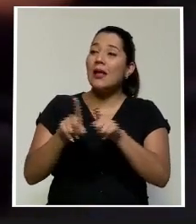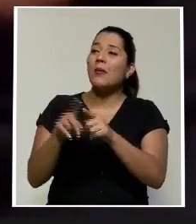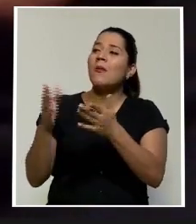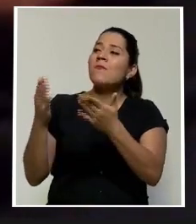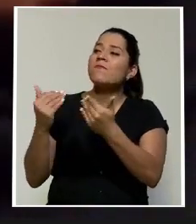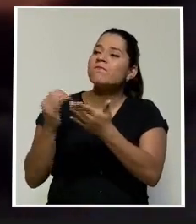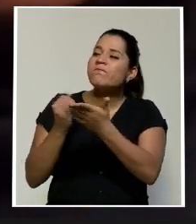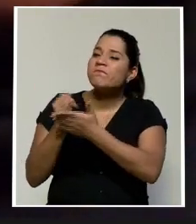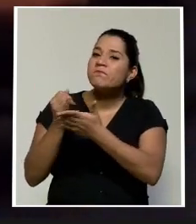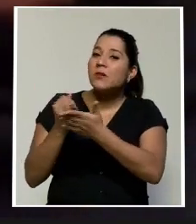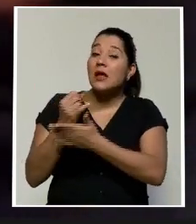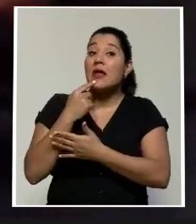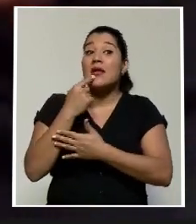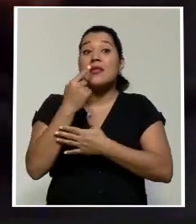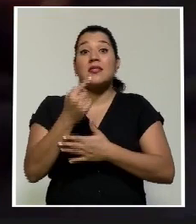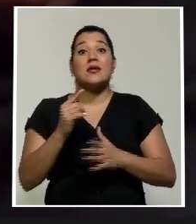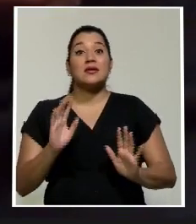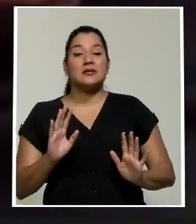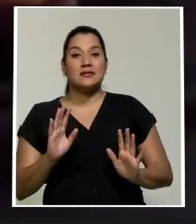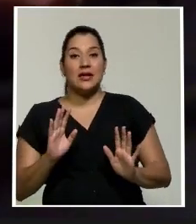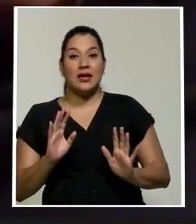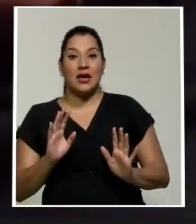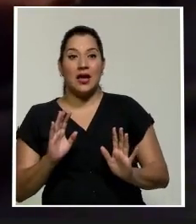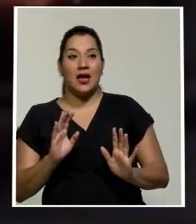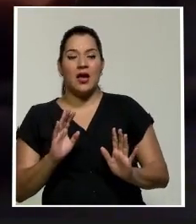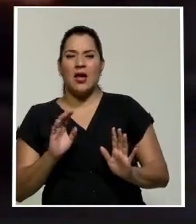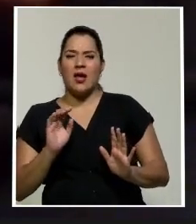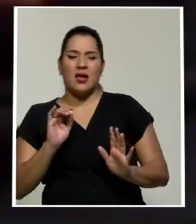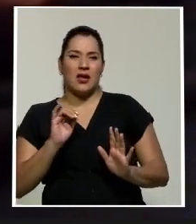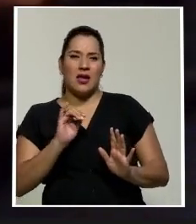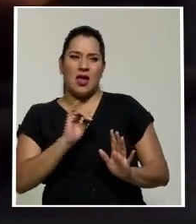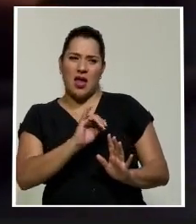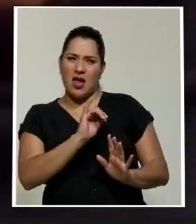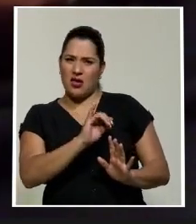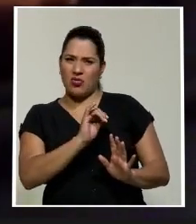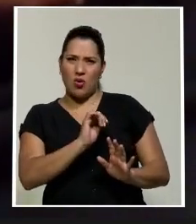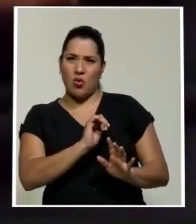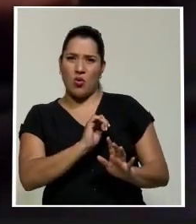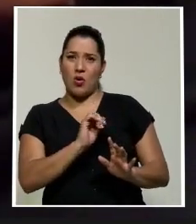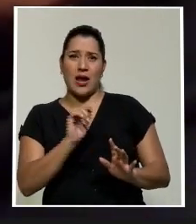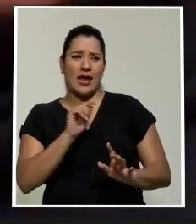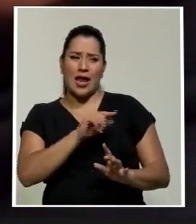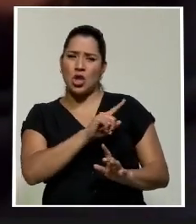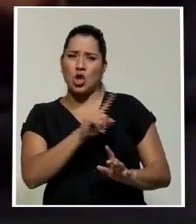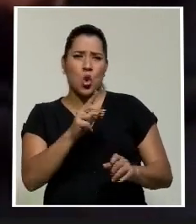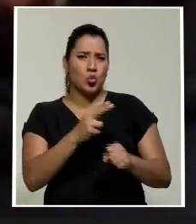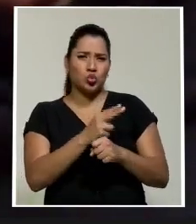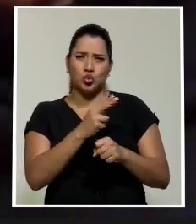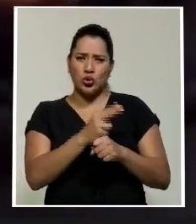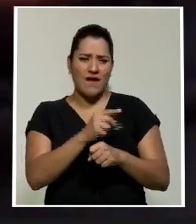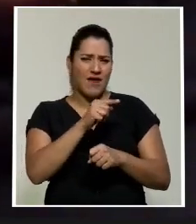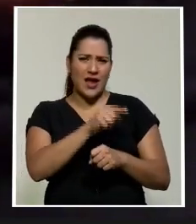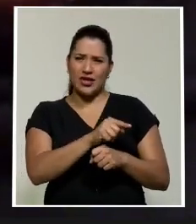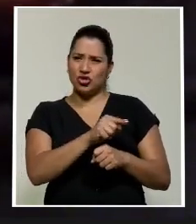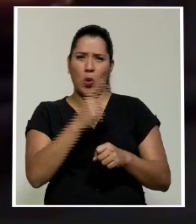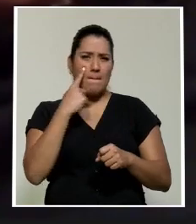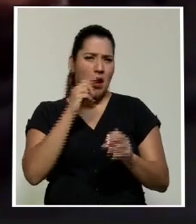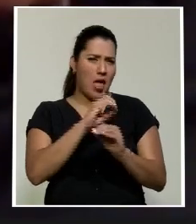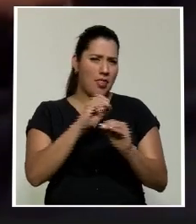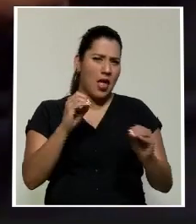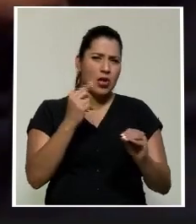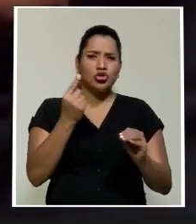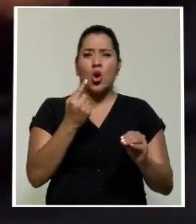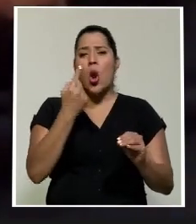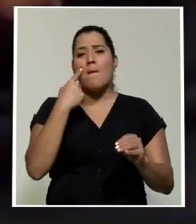Él dice que le usaron esa compañía, esa offshore, que él solo la usaba para ahorrar plata, para irse a